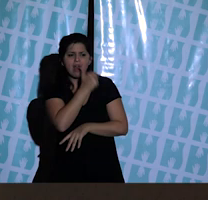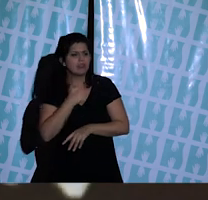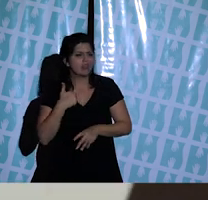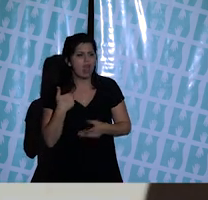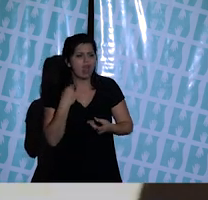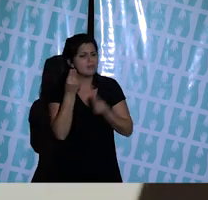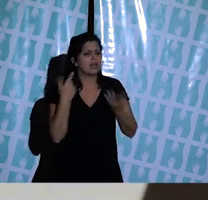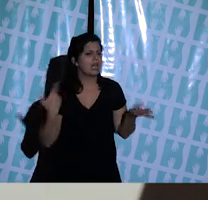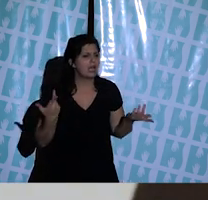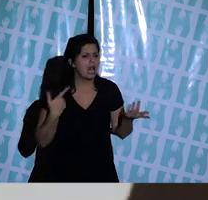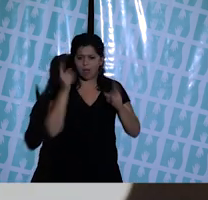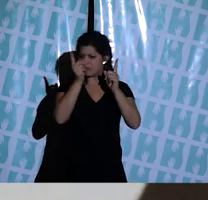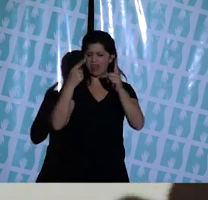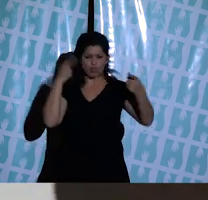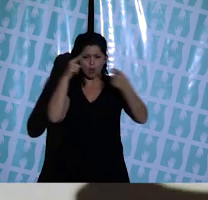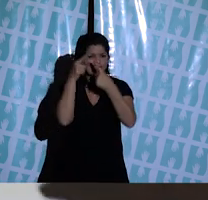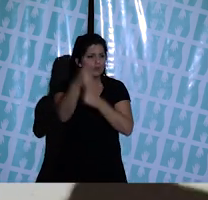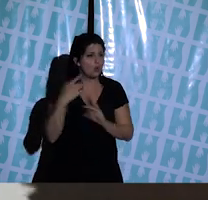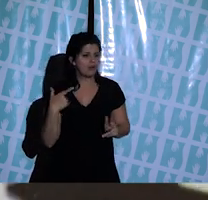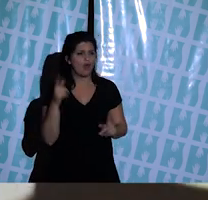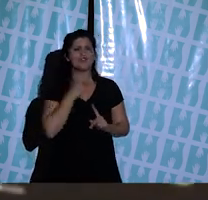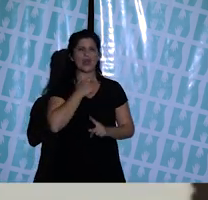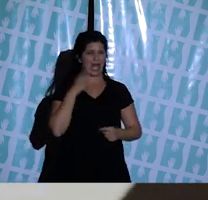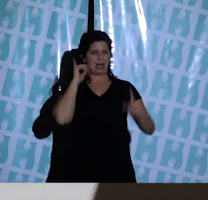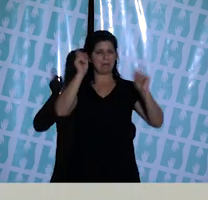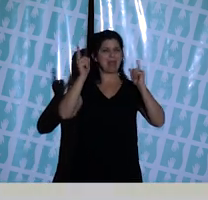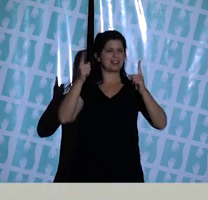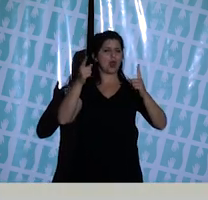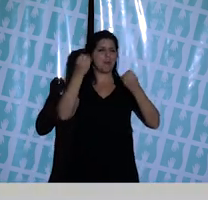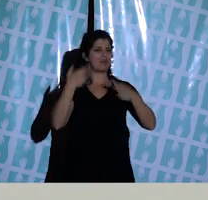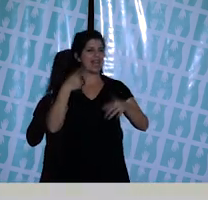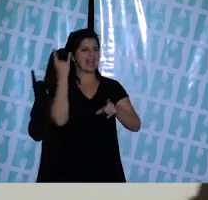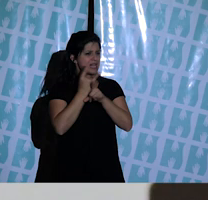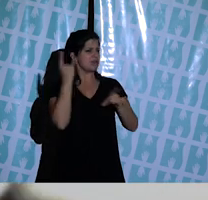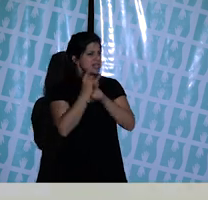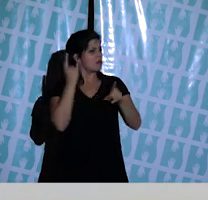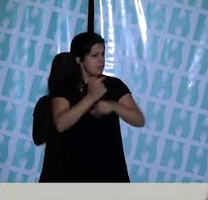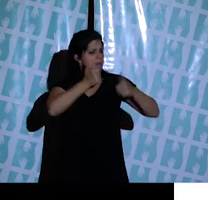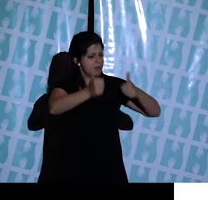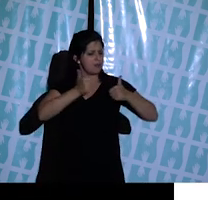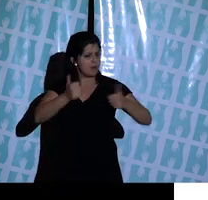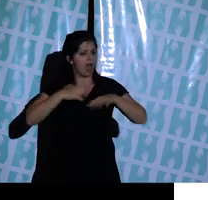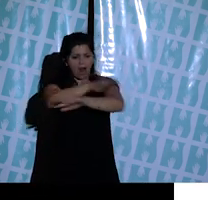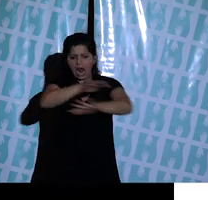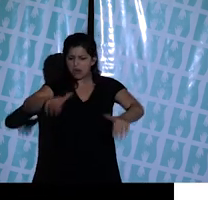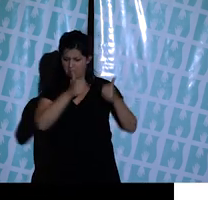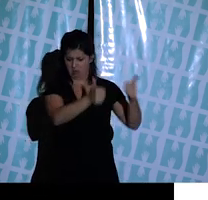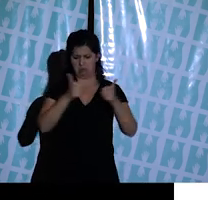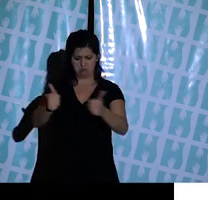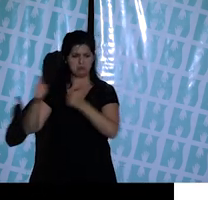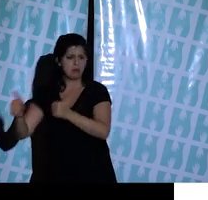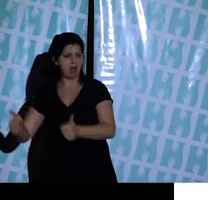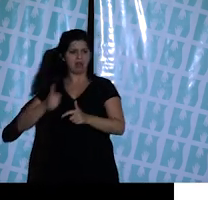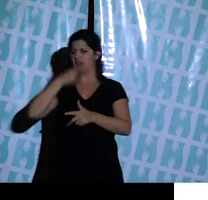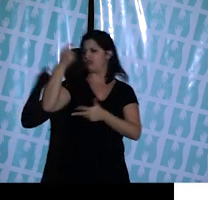maestro? ¿Para qué? Bueno, no, quiero ser maestro, pero que siempre esté todo bien, que los alumnos se porten bien, de que no haya